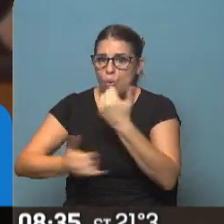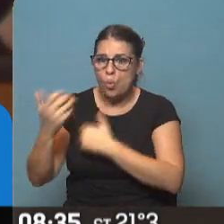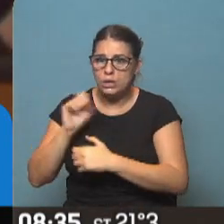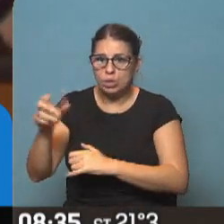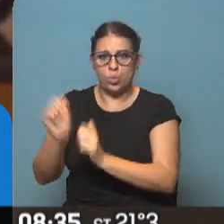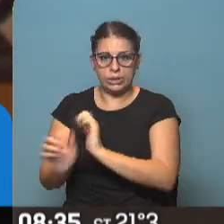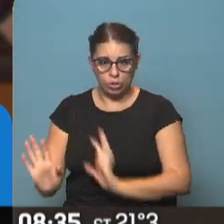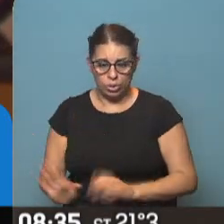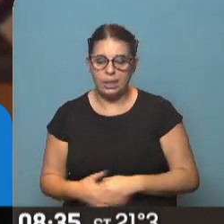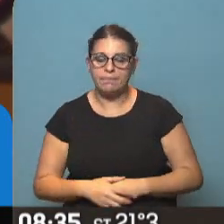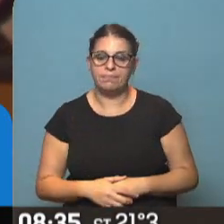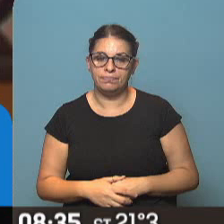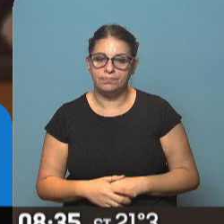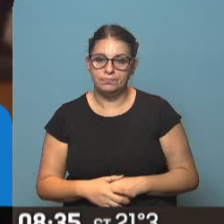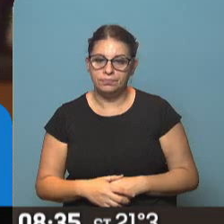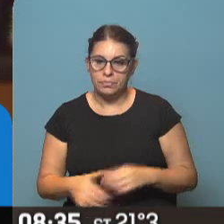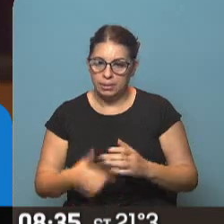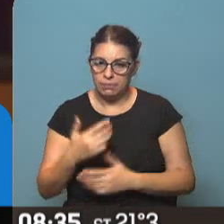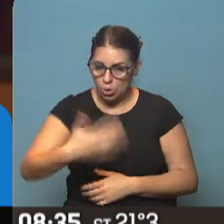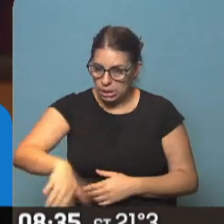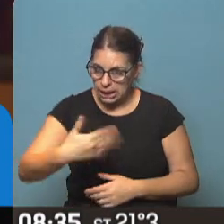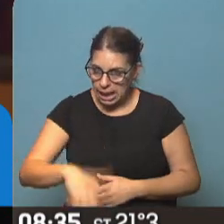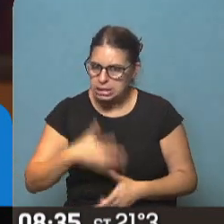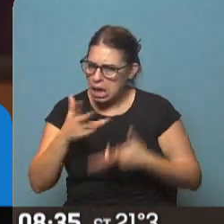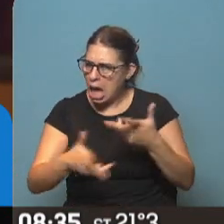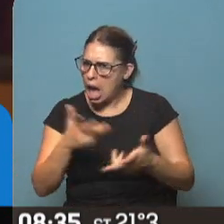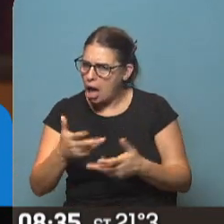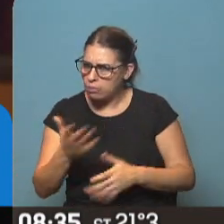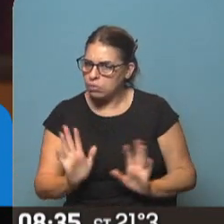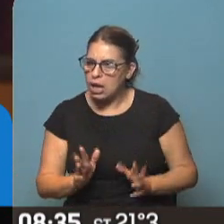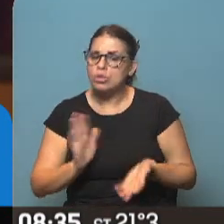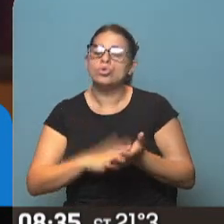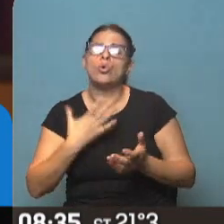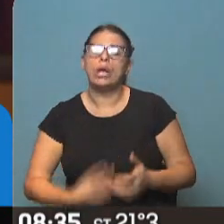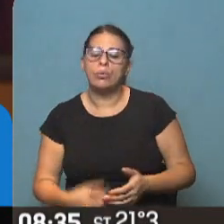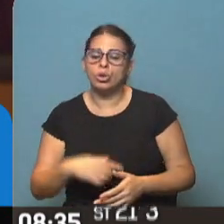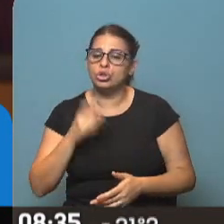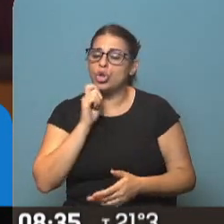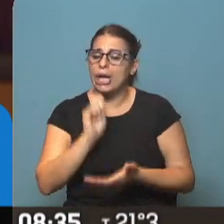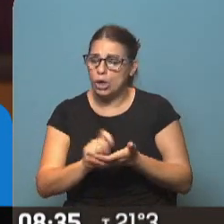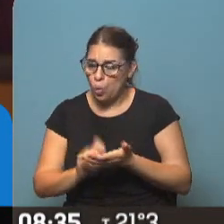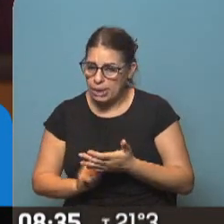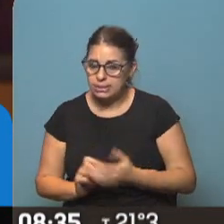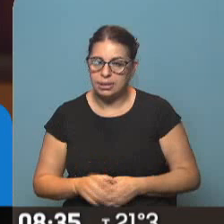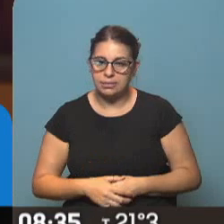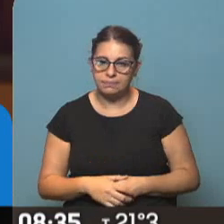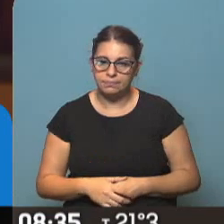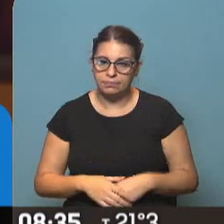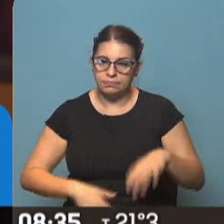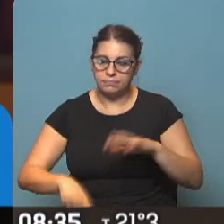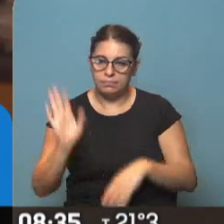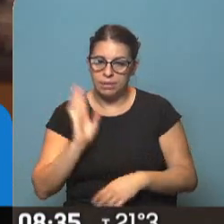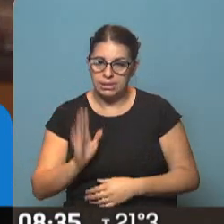personal en la calle se está hablando las las encuestas más